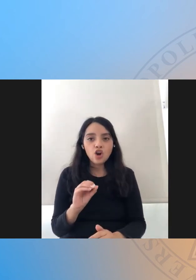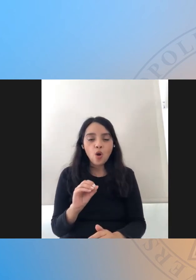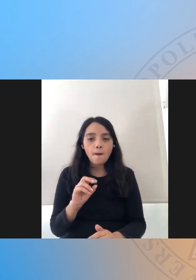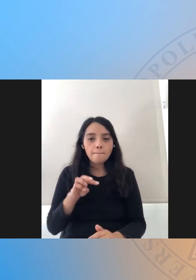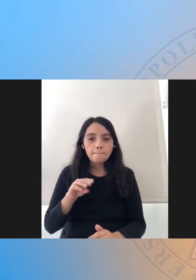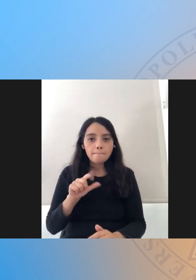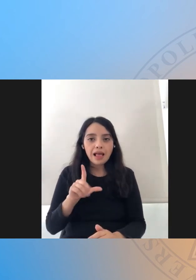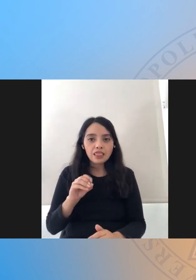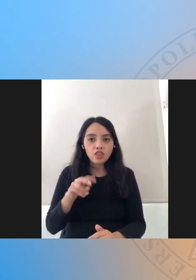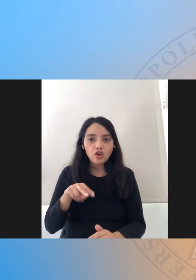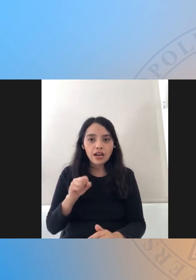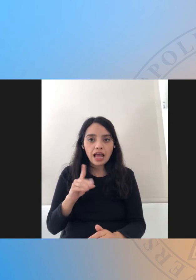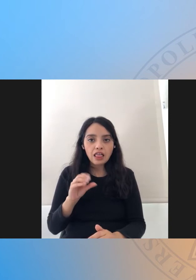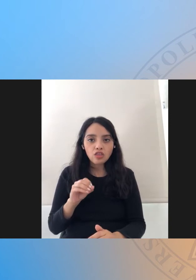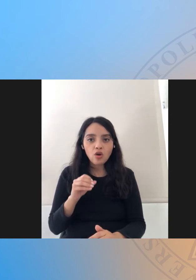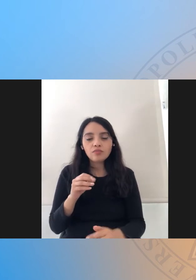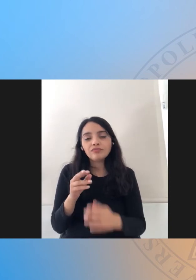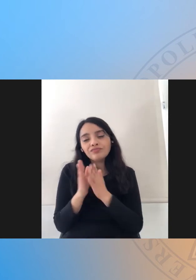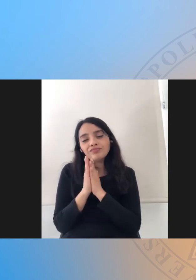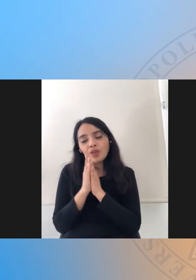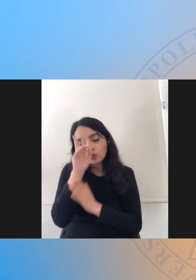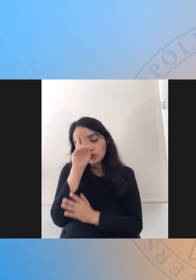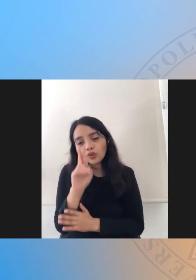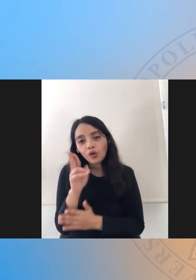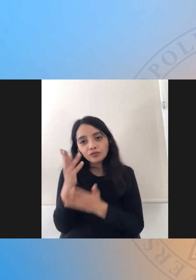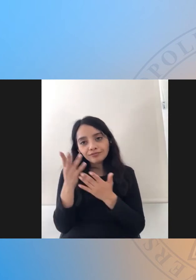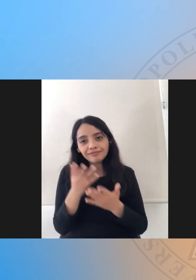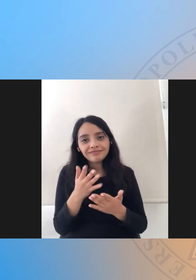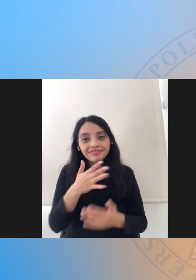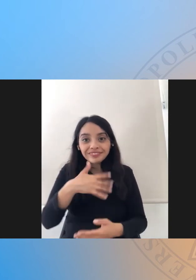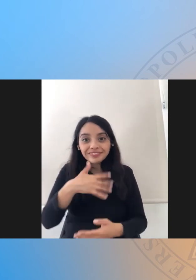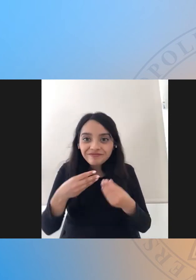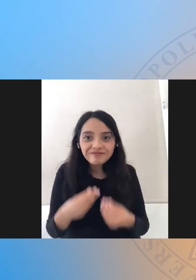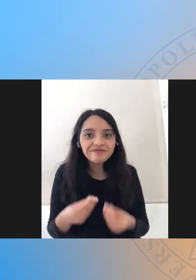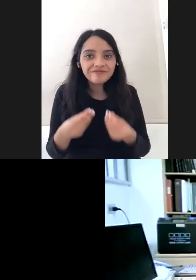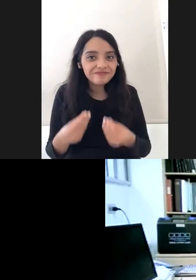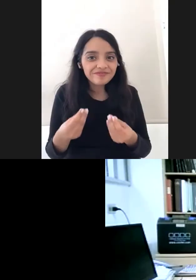contar también con él. Hemos tenido muy buenos